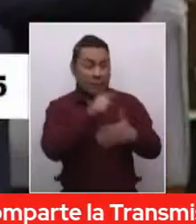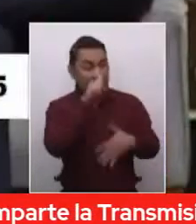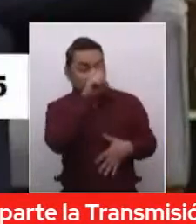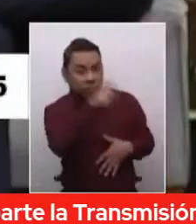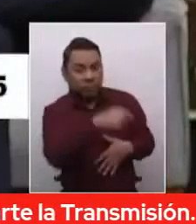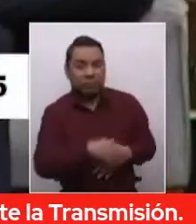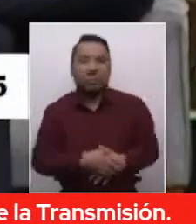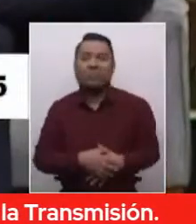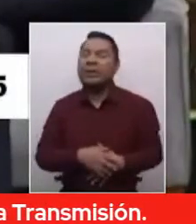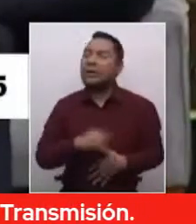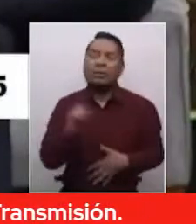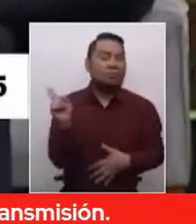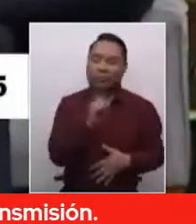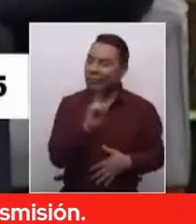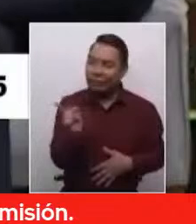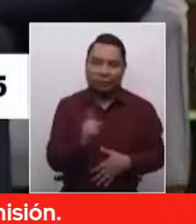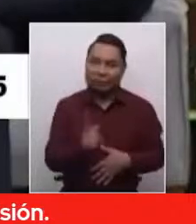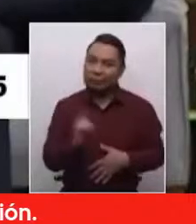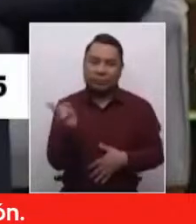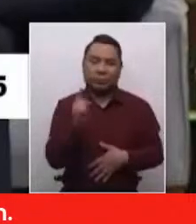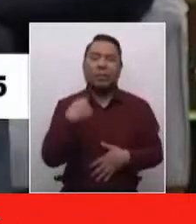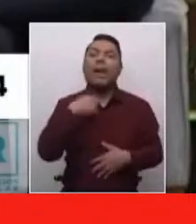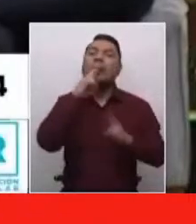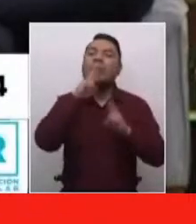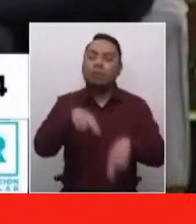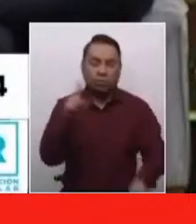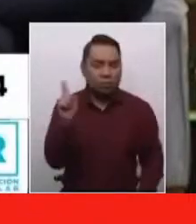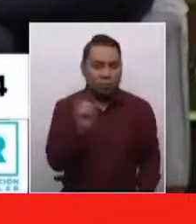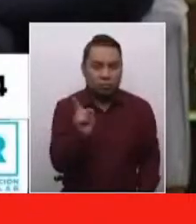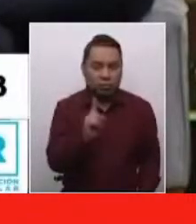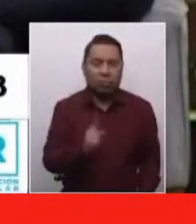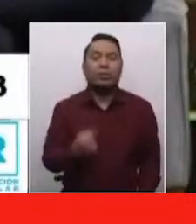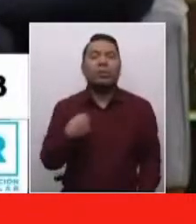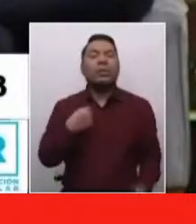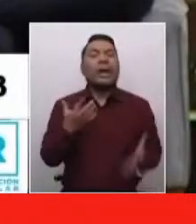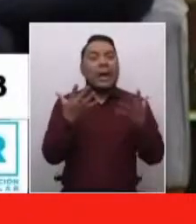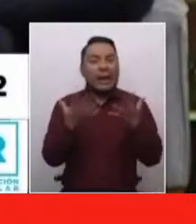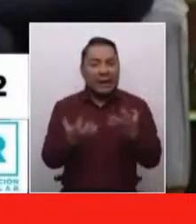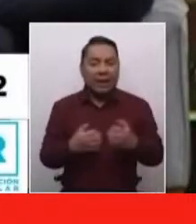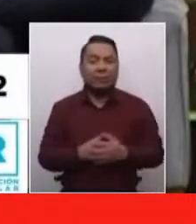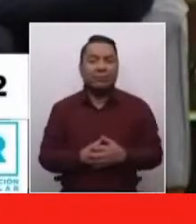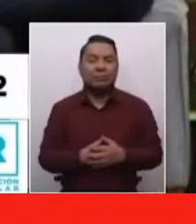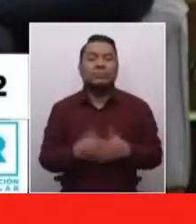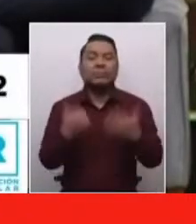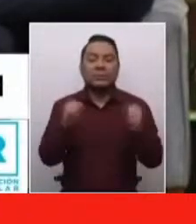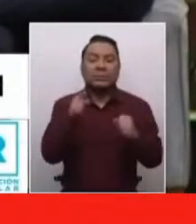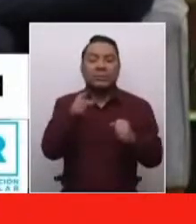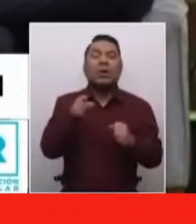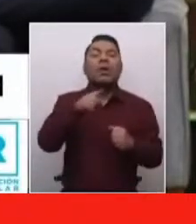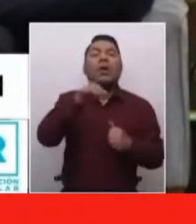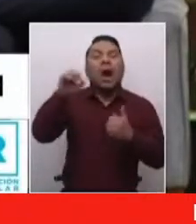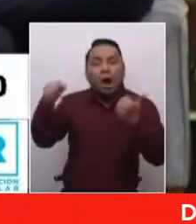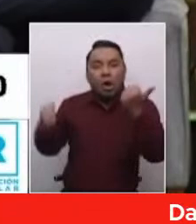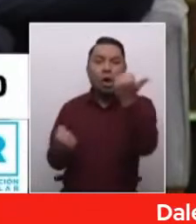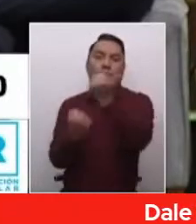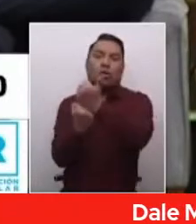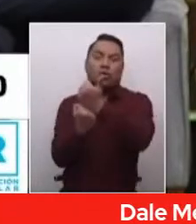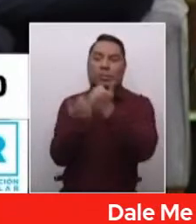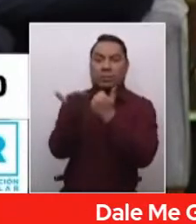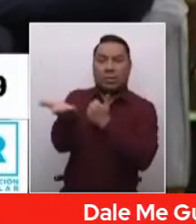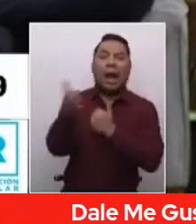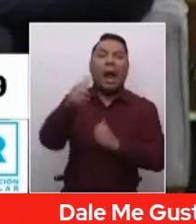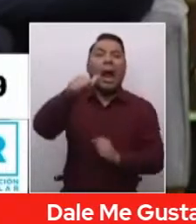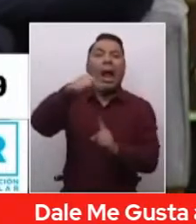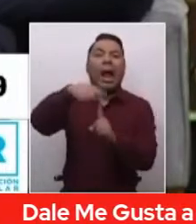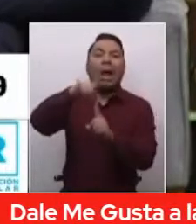No. No, la respuesta es no. Lo que queremos es hacer coinversión con la